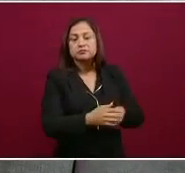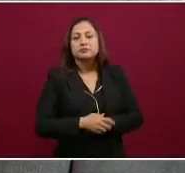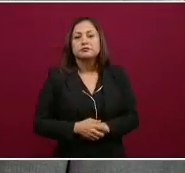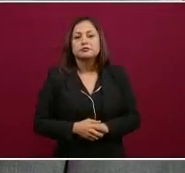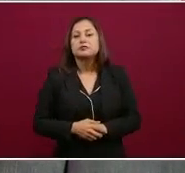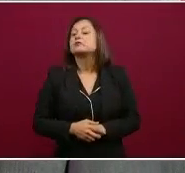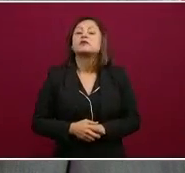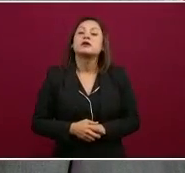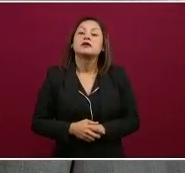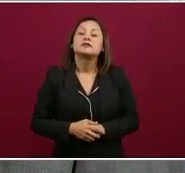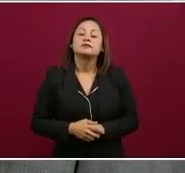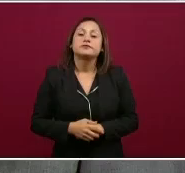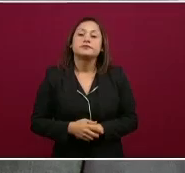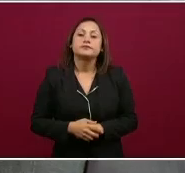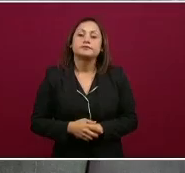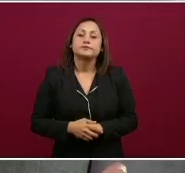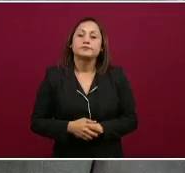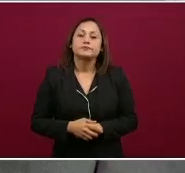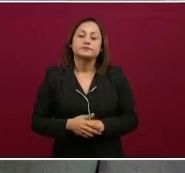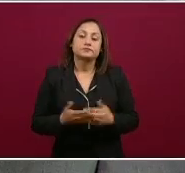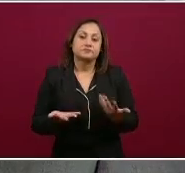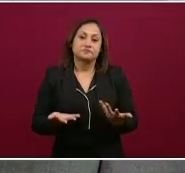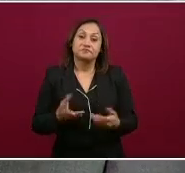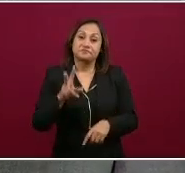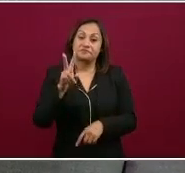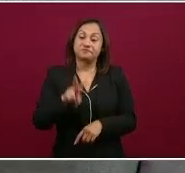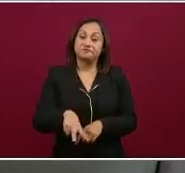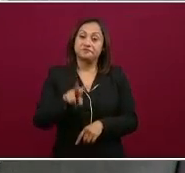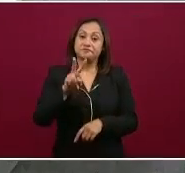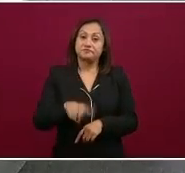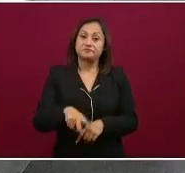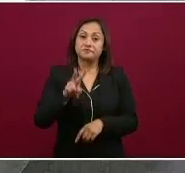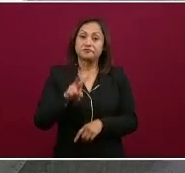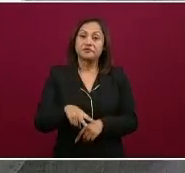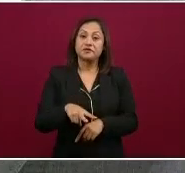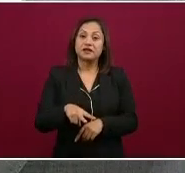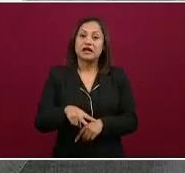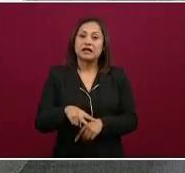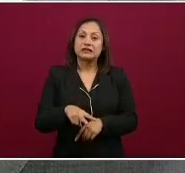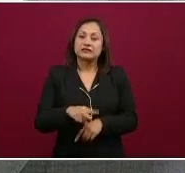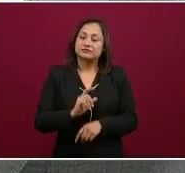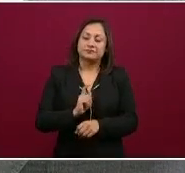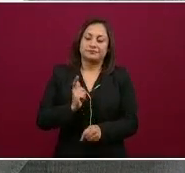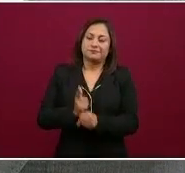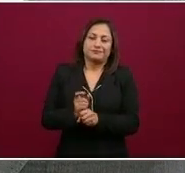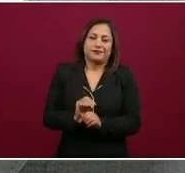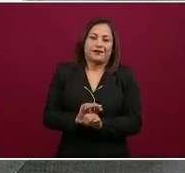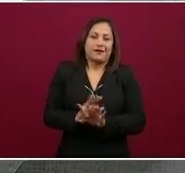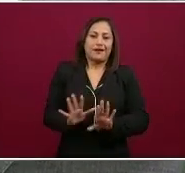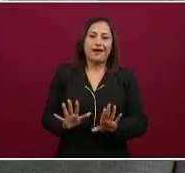evidente, ha crecido el flujo migratorio